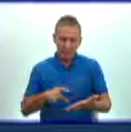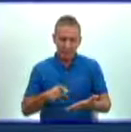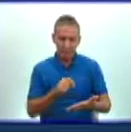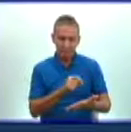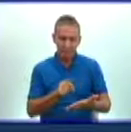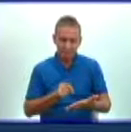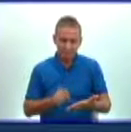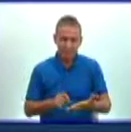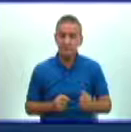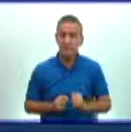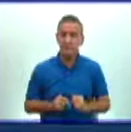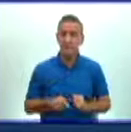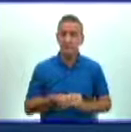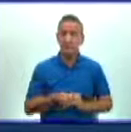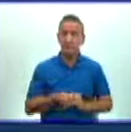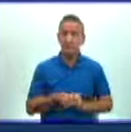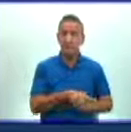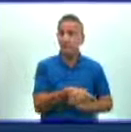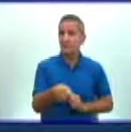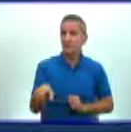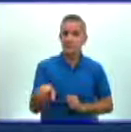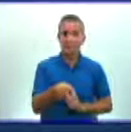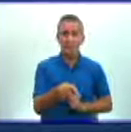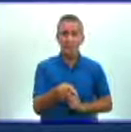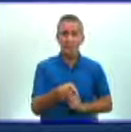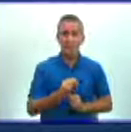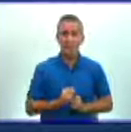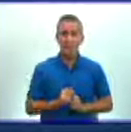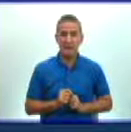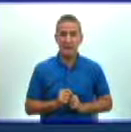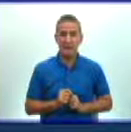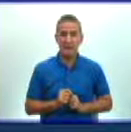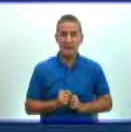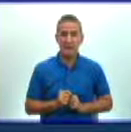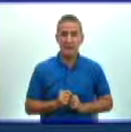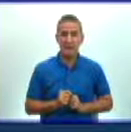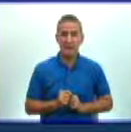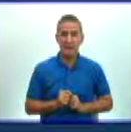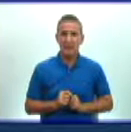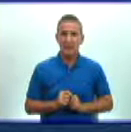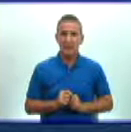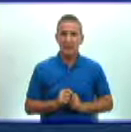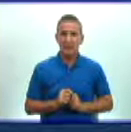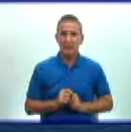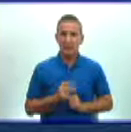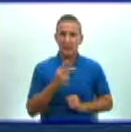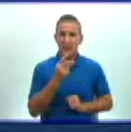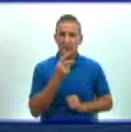Si alguien ha esperado la clase para